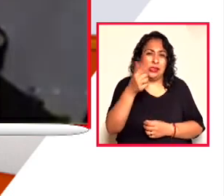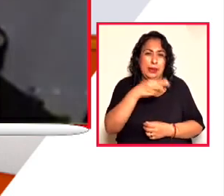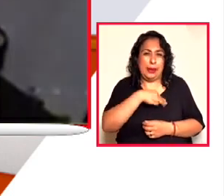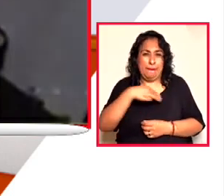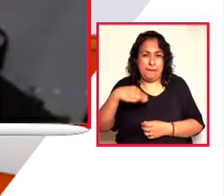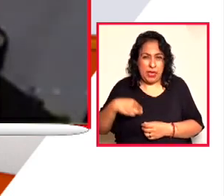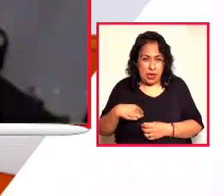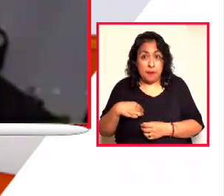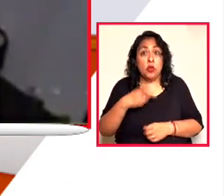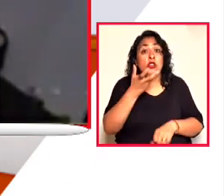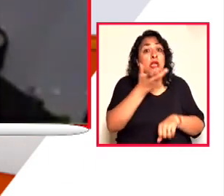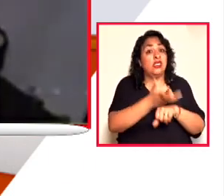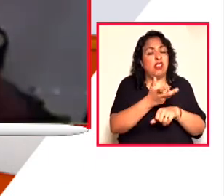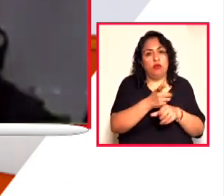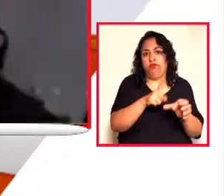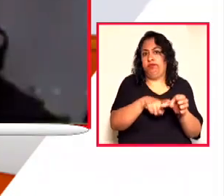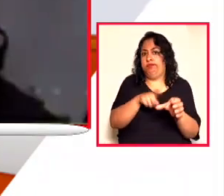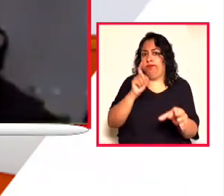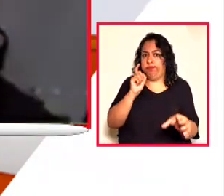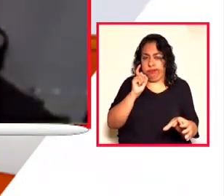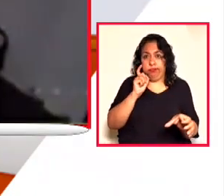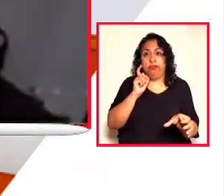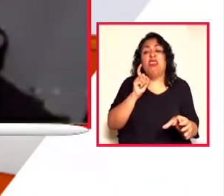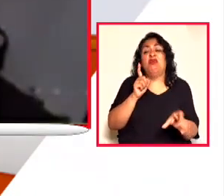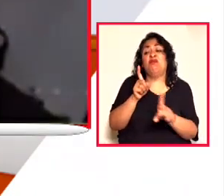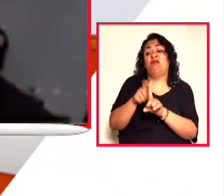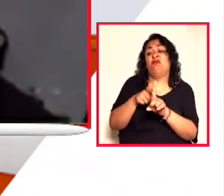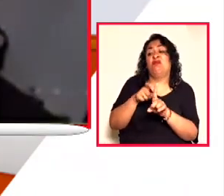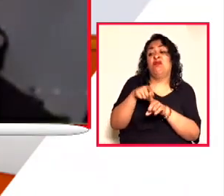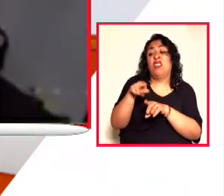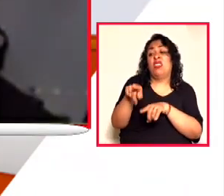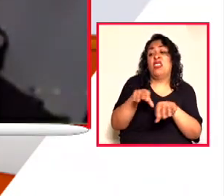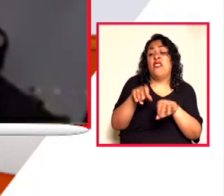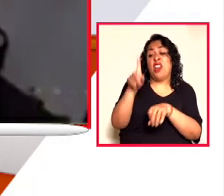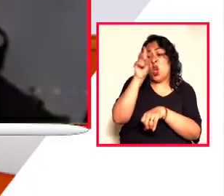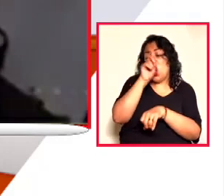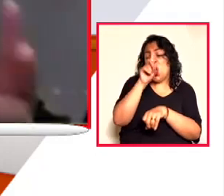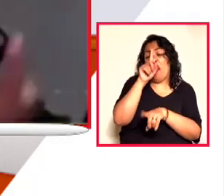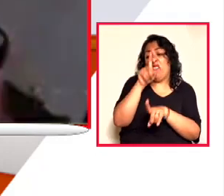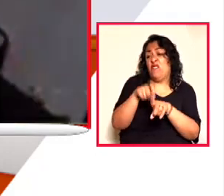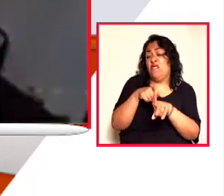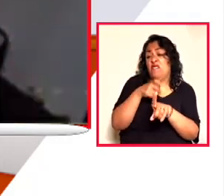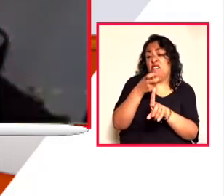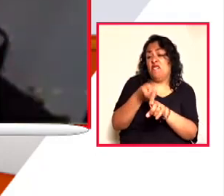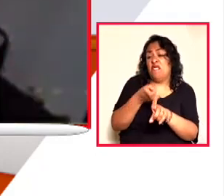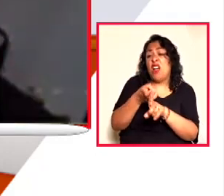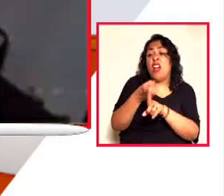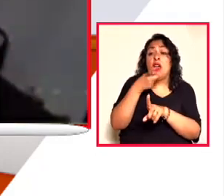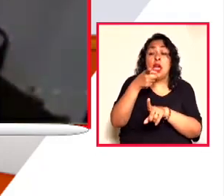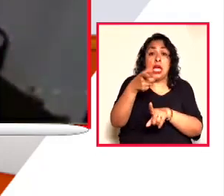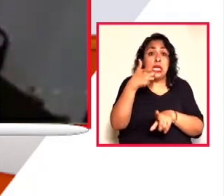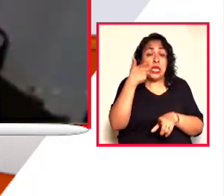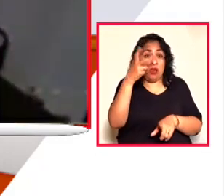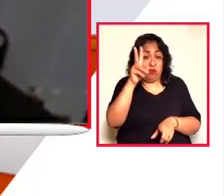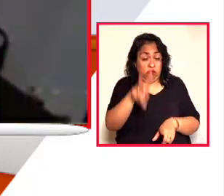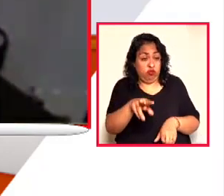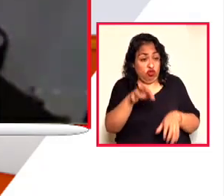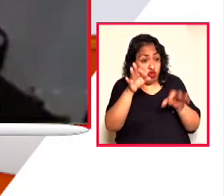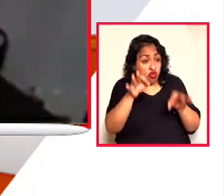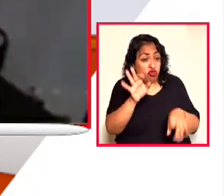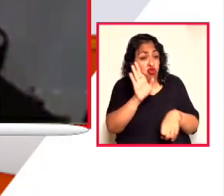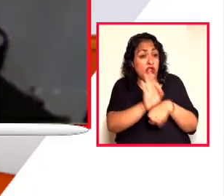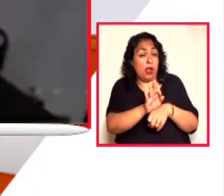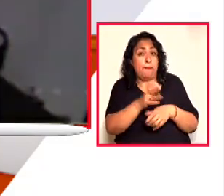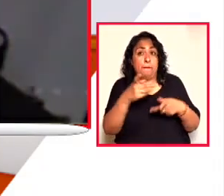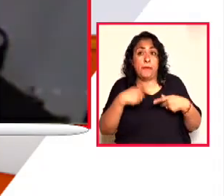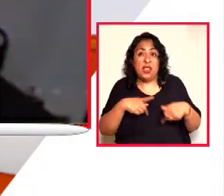Estados Unidos salió criticando la labor de ese consejo por tratar de legitimar a actores que tenían